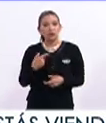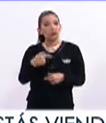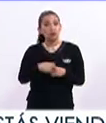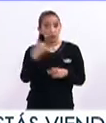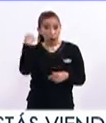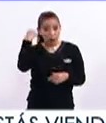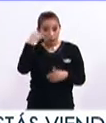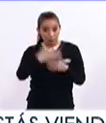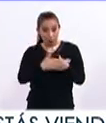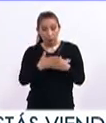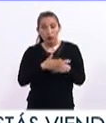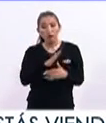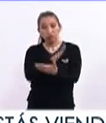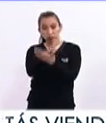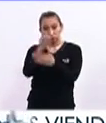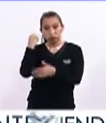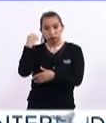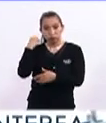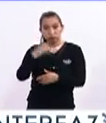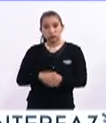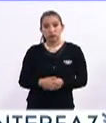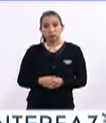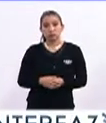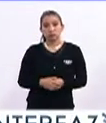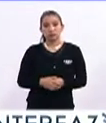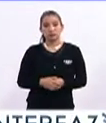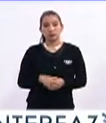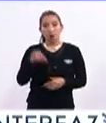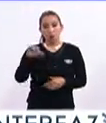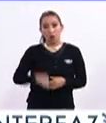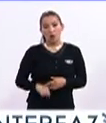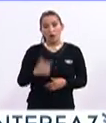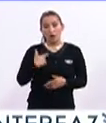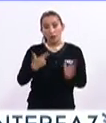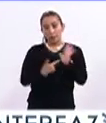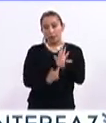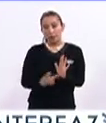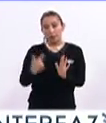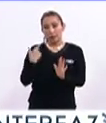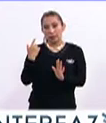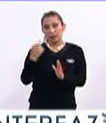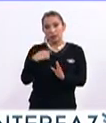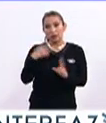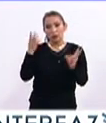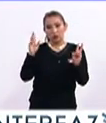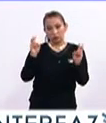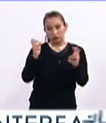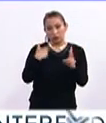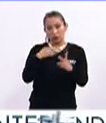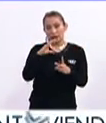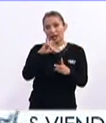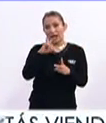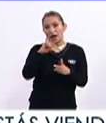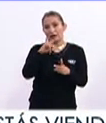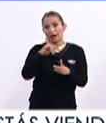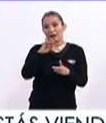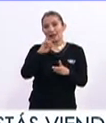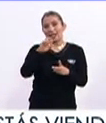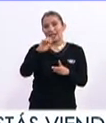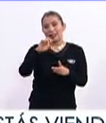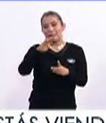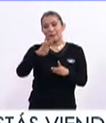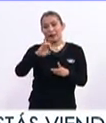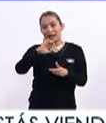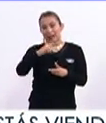en Oaxaca, presentando un libro, ¿no? Un libro que ya en política, exactamente, el día de hoy, el que presentamos aquí hace algunas semanas. Junto con Flavia Freidenberg, perfecto. Pues todo el